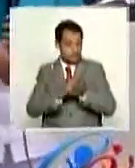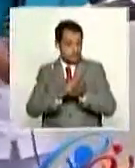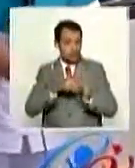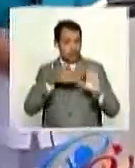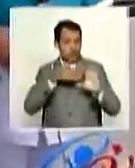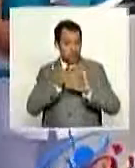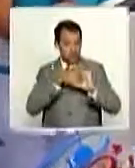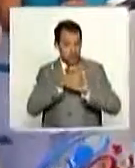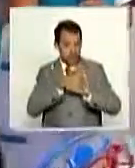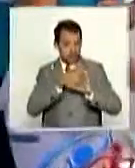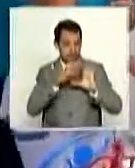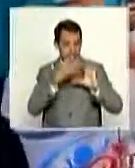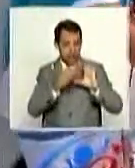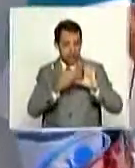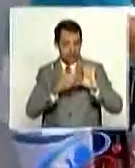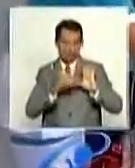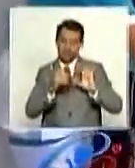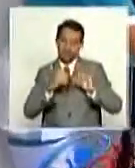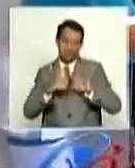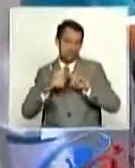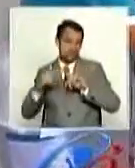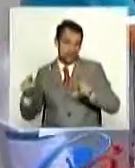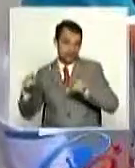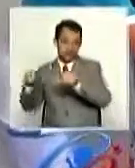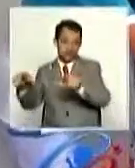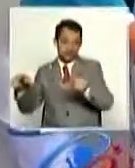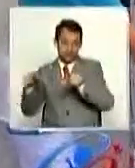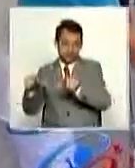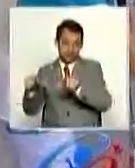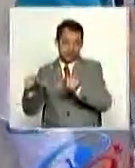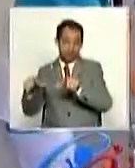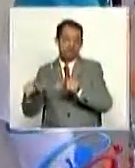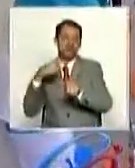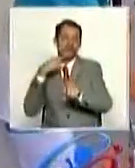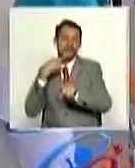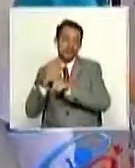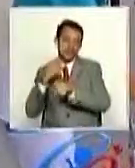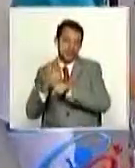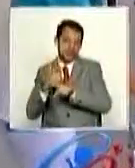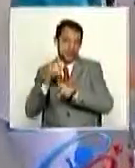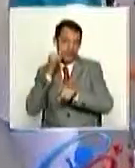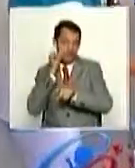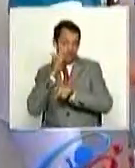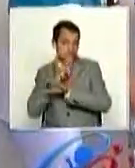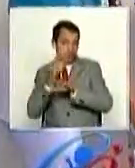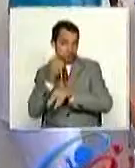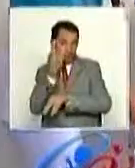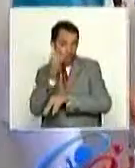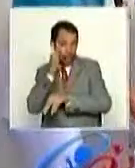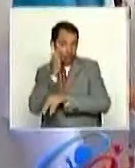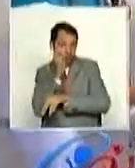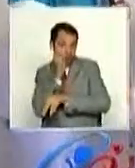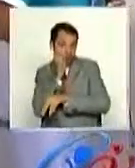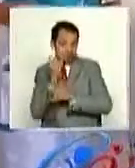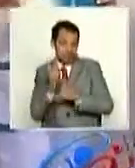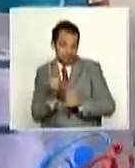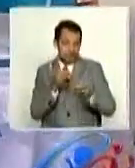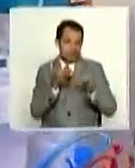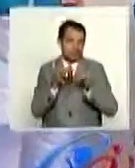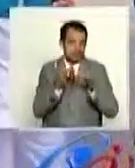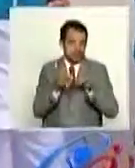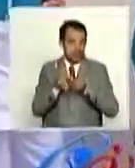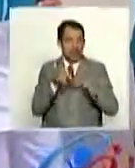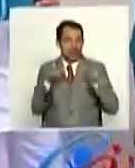sí queremos mostrar estas prótesis porque tratamos que muchos pacientes se las hacemos, se las cambiamos y se les hace esa